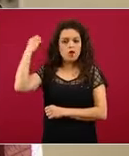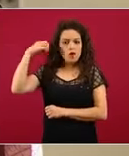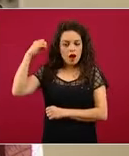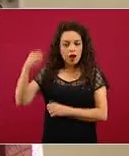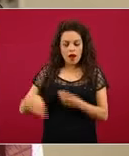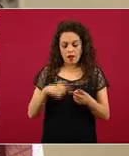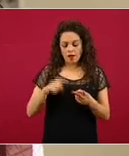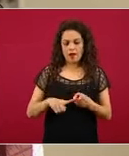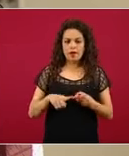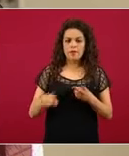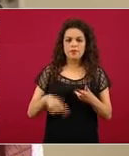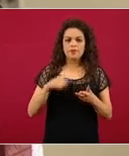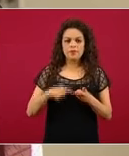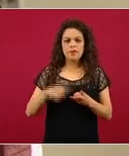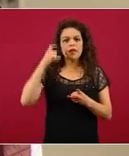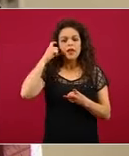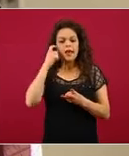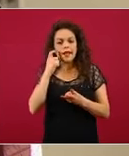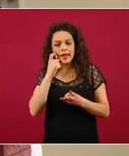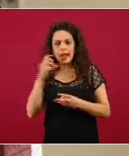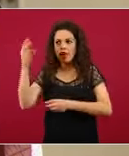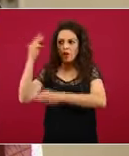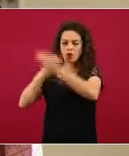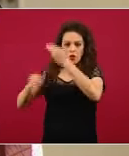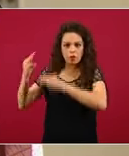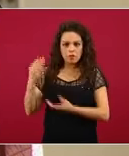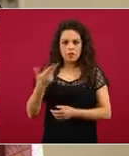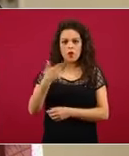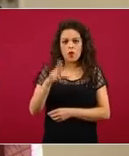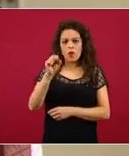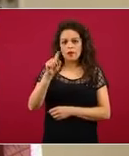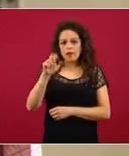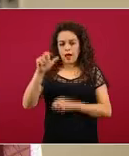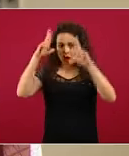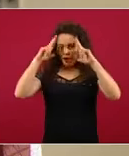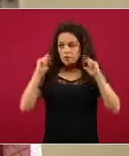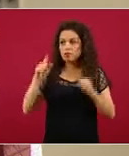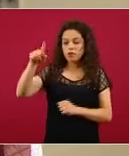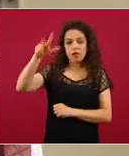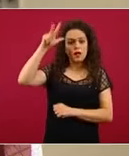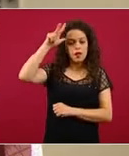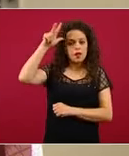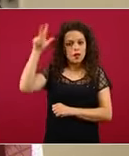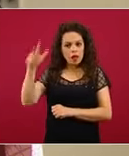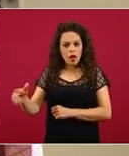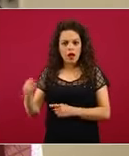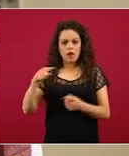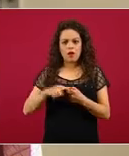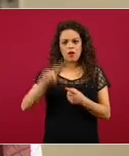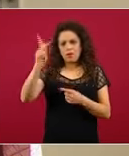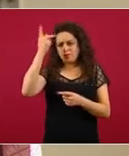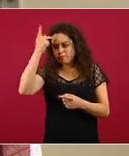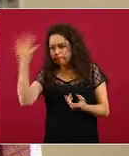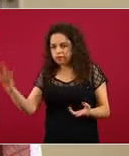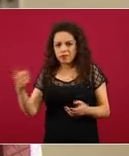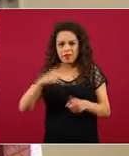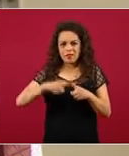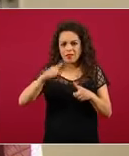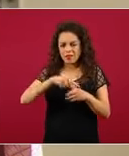Sierra de Guerrero, en las huastecas, tanto hidalguense como potosina?